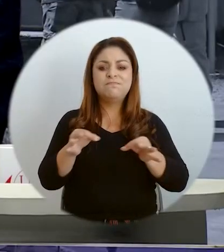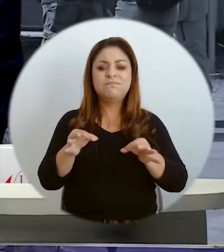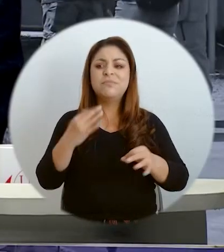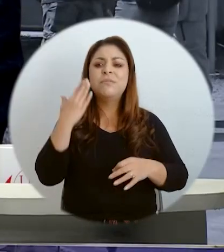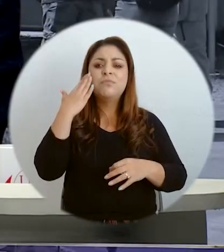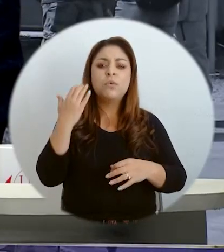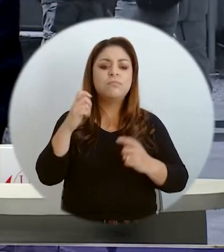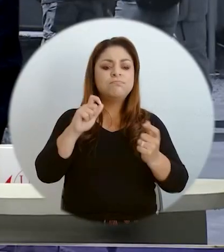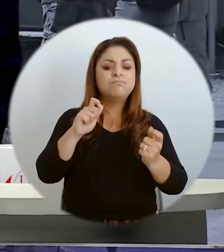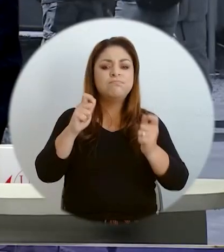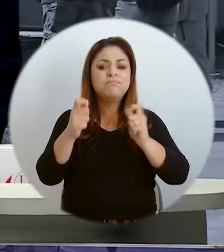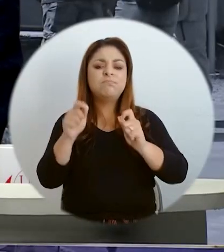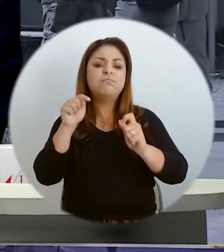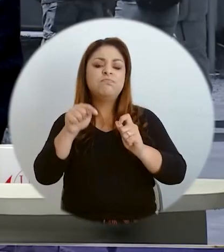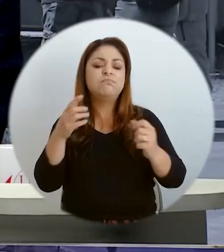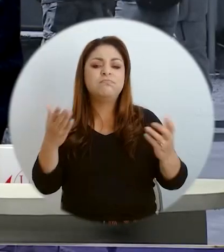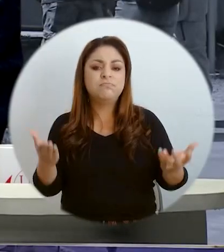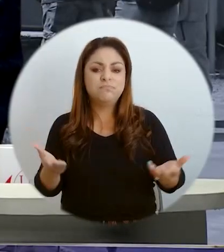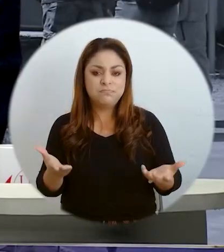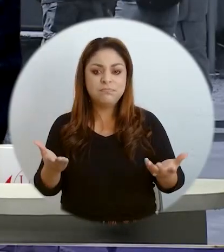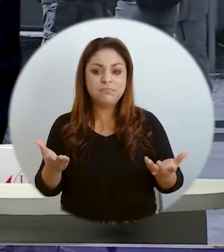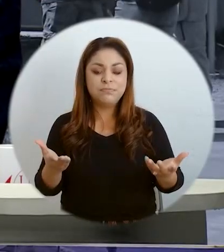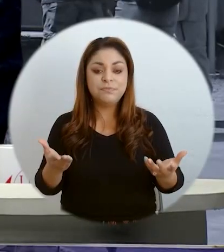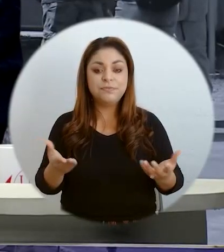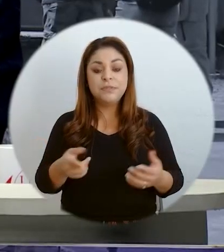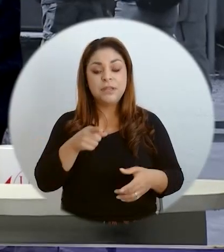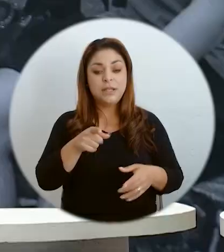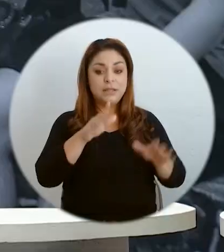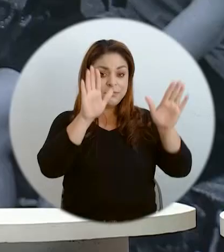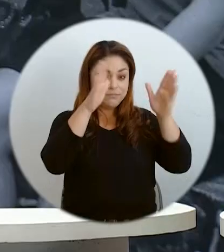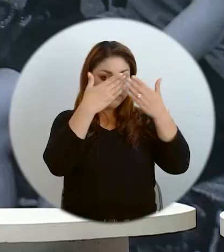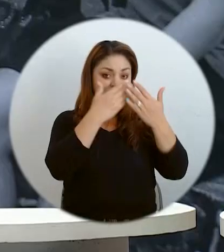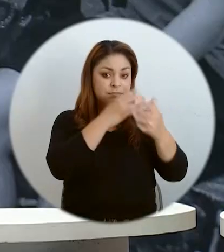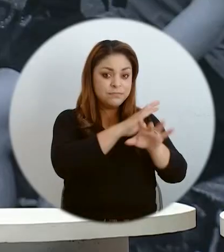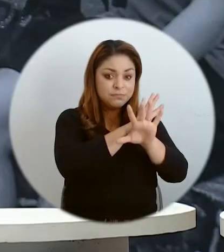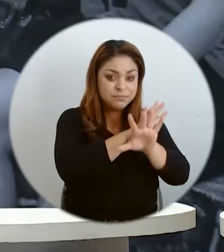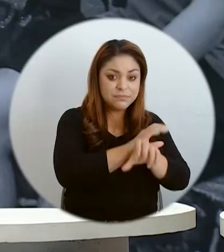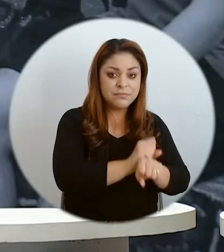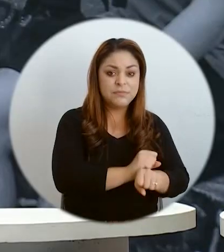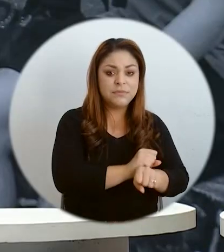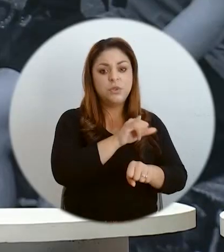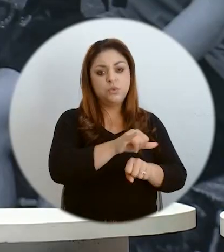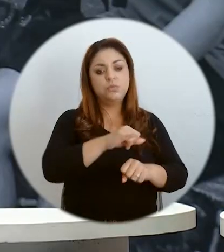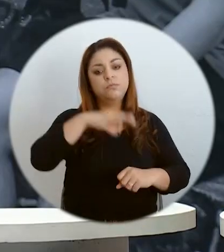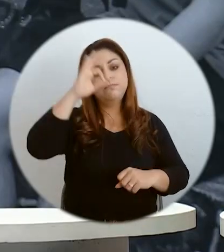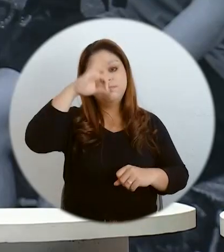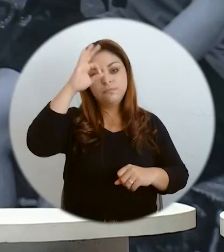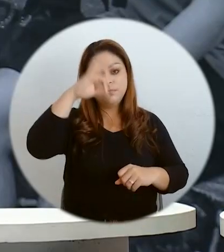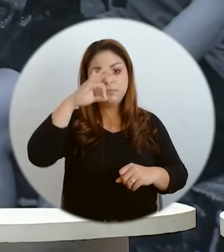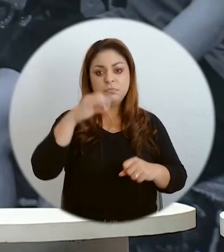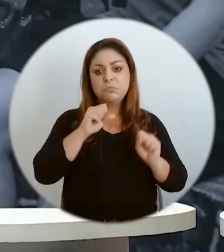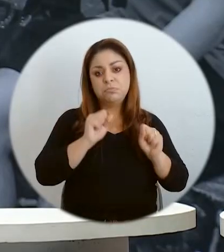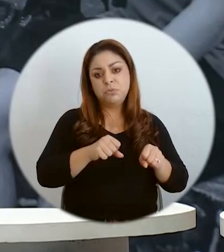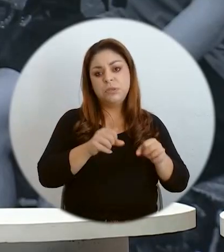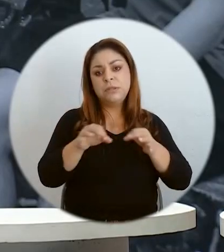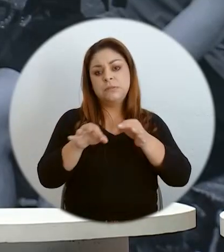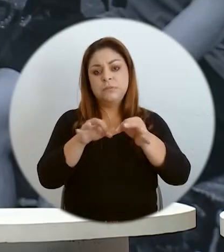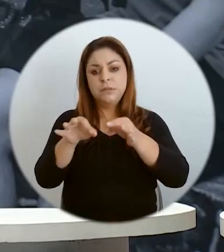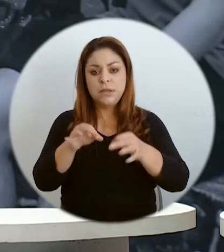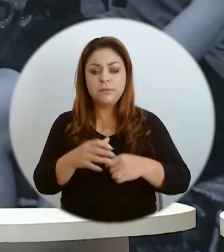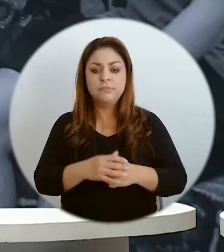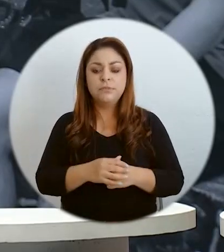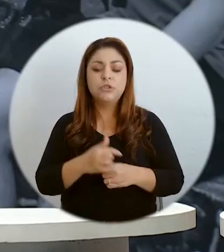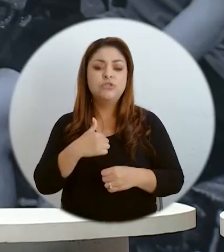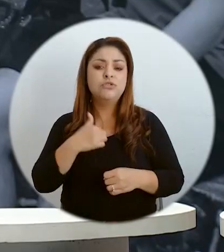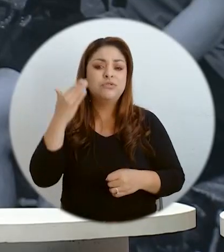está cambiando. Y bueno, neoconservadurismo como una corriente filosófica puede explicar. Estoy